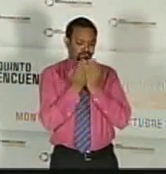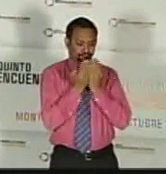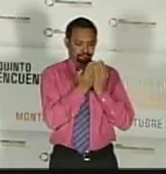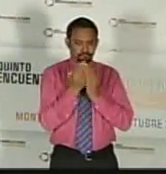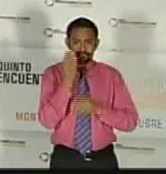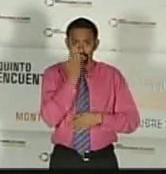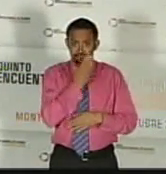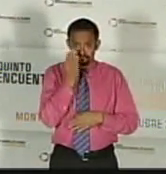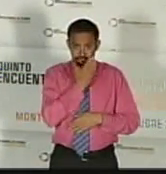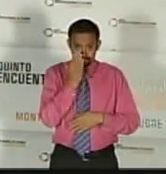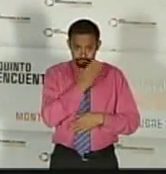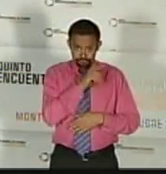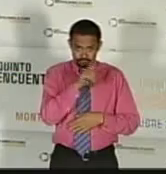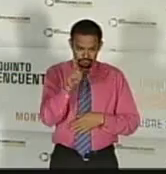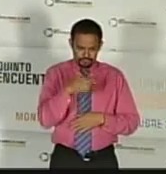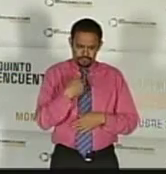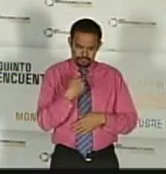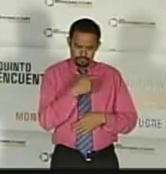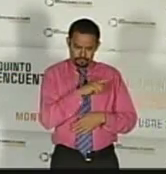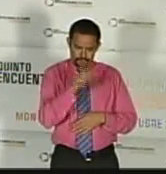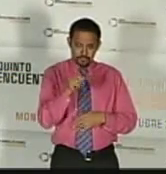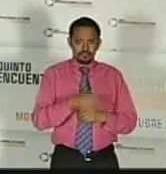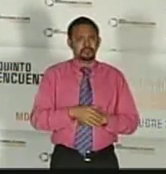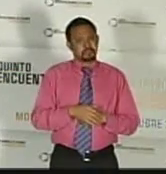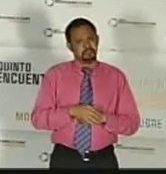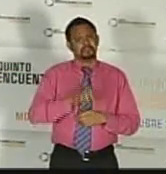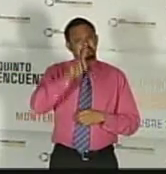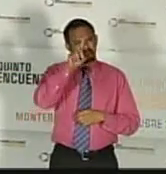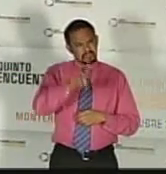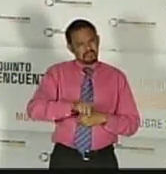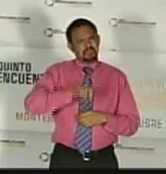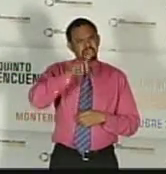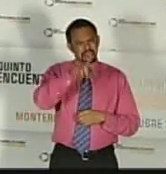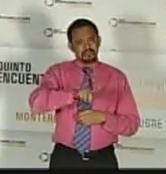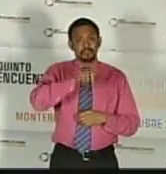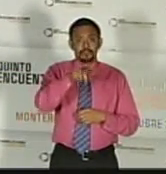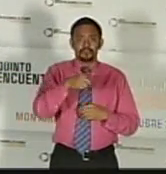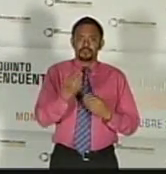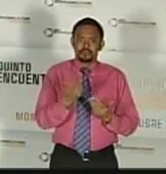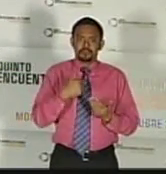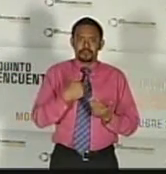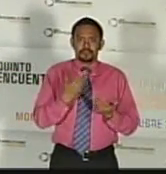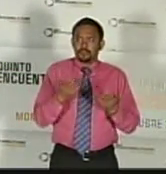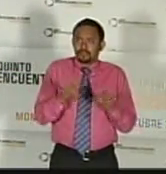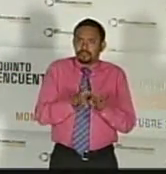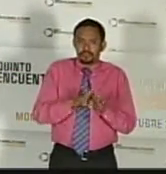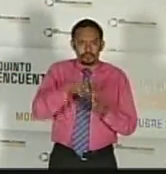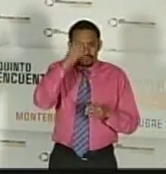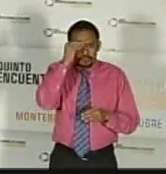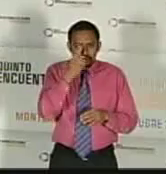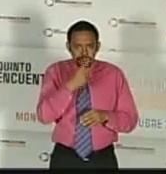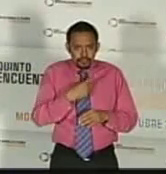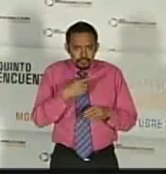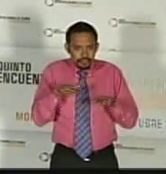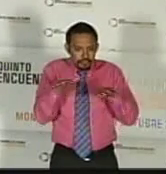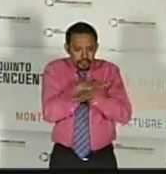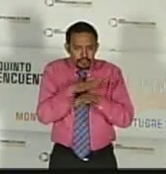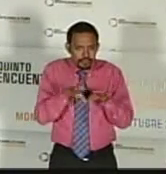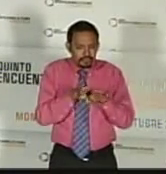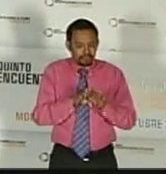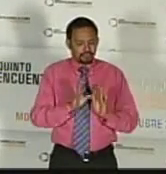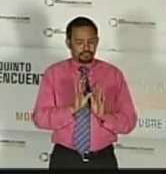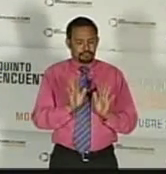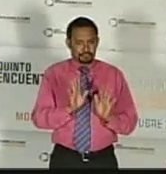domingos. Entonces me fui a la escuela de los domingos y por supuesto que nadie tenía la menor idea de cómo íbamos a cambiar todos. Entonces me regresé